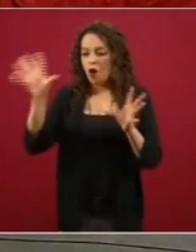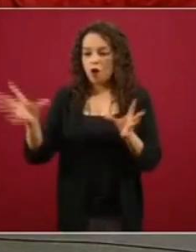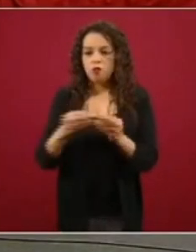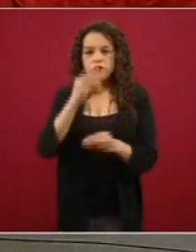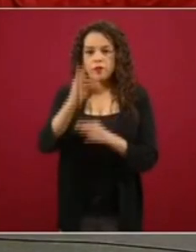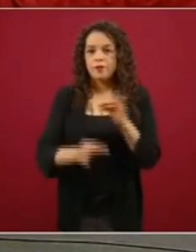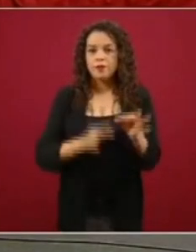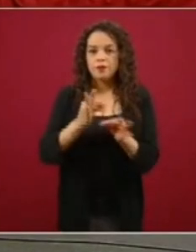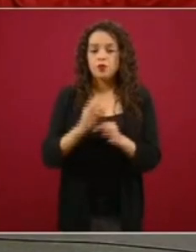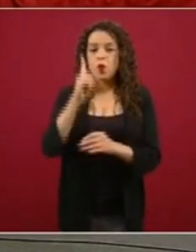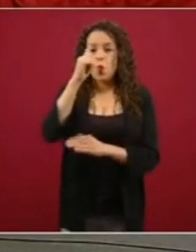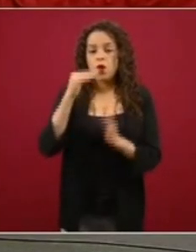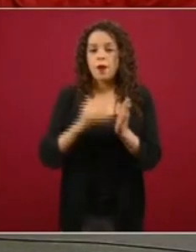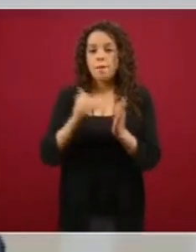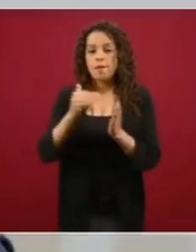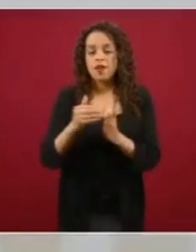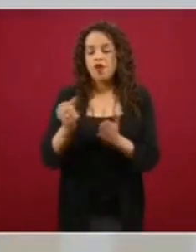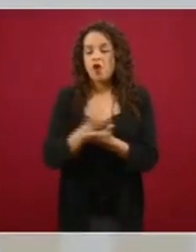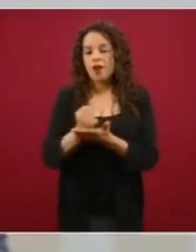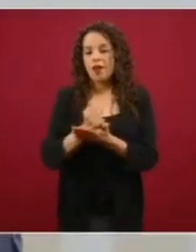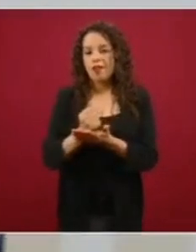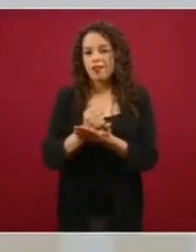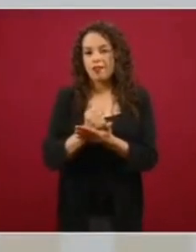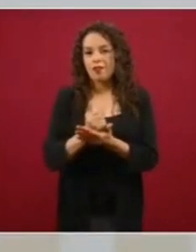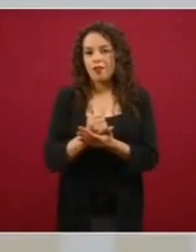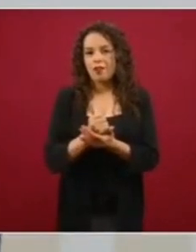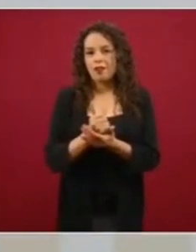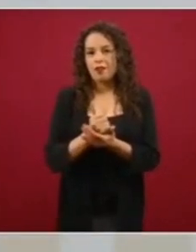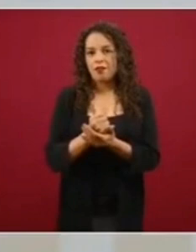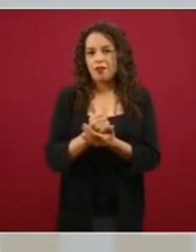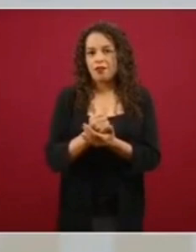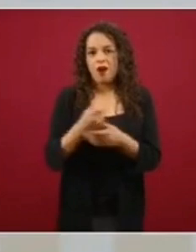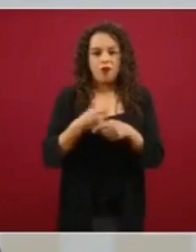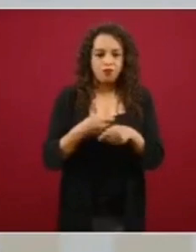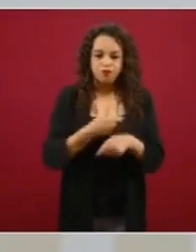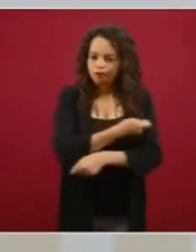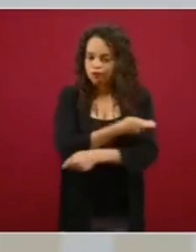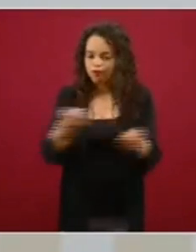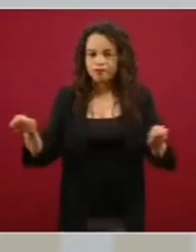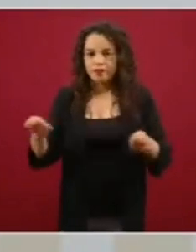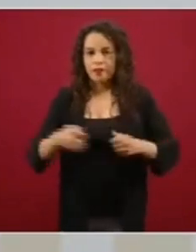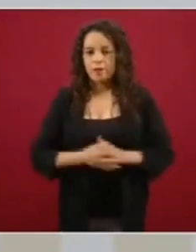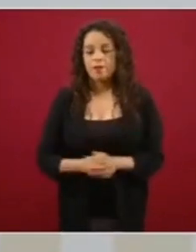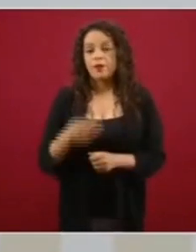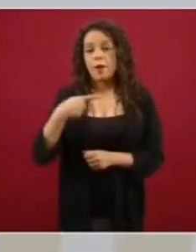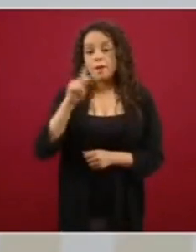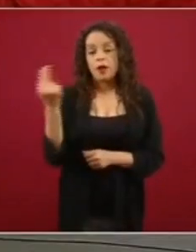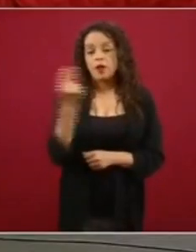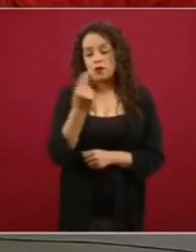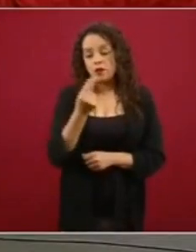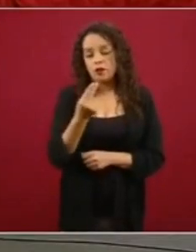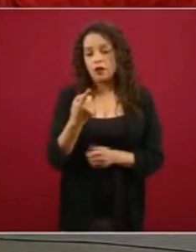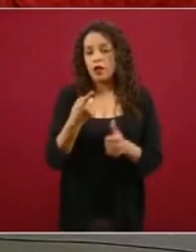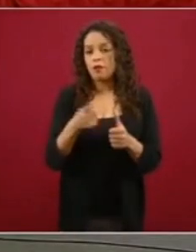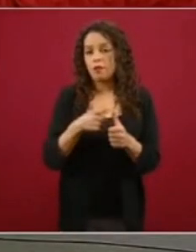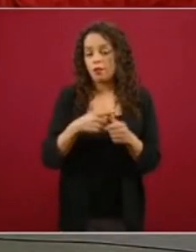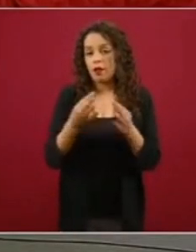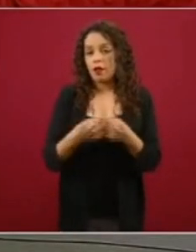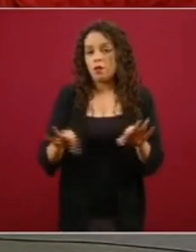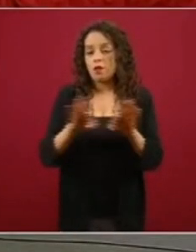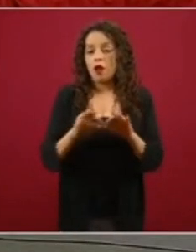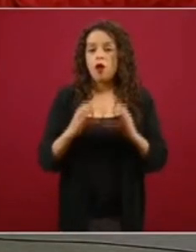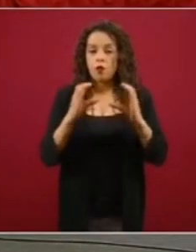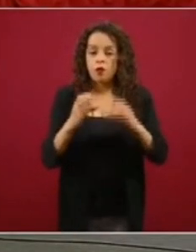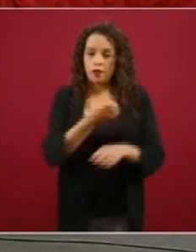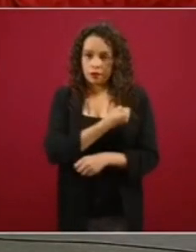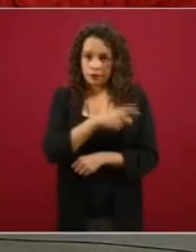de 1 millón de créditos entregados y se seguirá avanzando a medida que lo permitan las medidas de distanciamiento. Pero la petición para estas